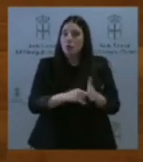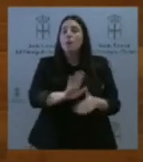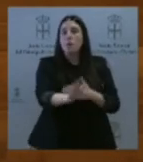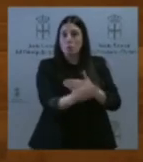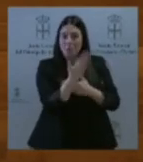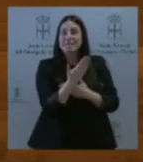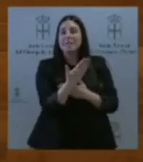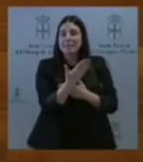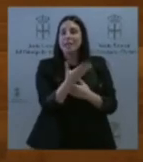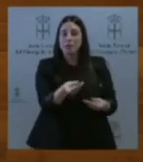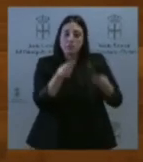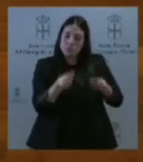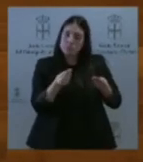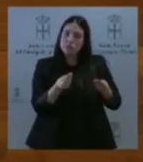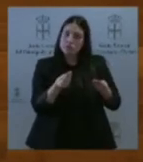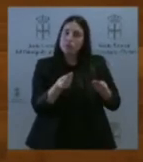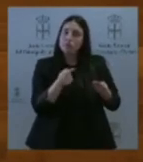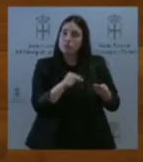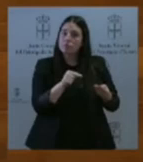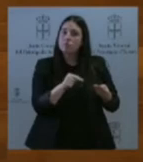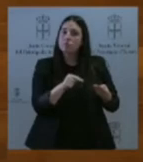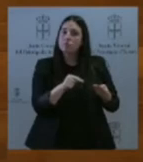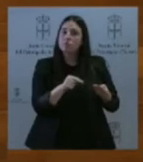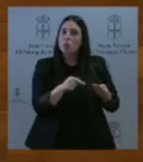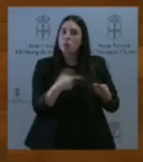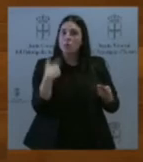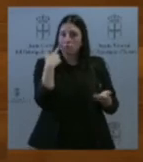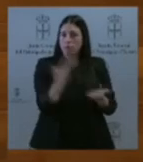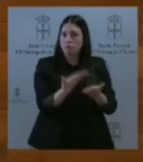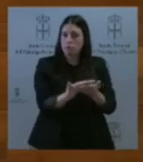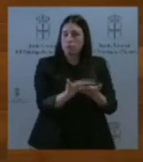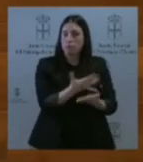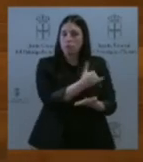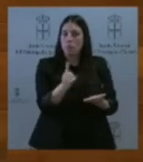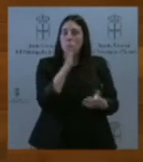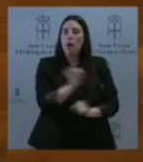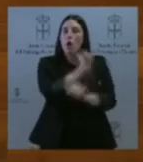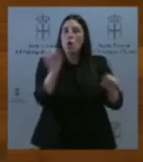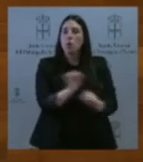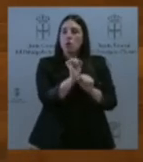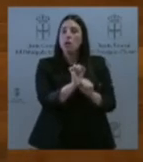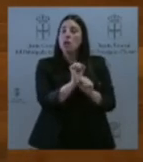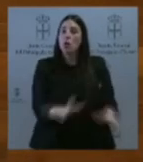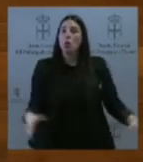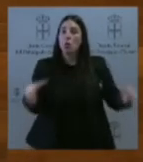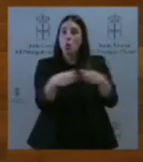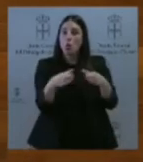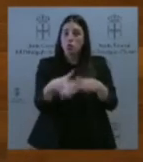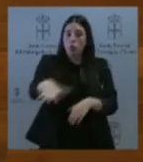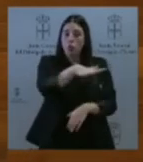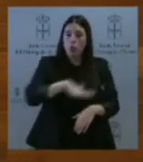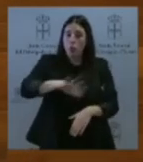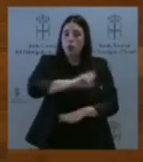que hay, con todas las garantías que hay para poder proteger el conjunto y toda la rodeada y, desde luego, teniendo en